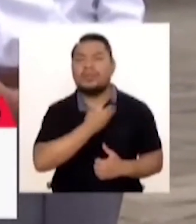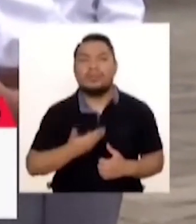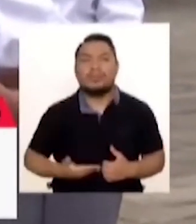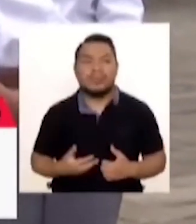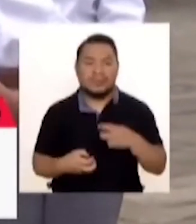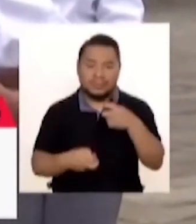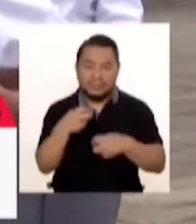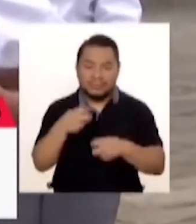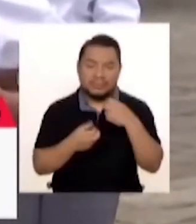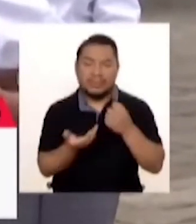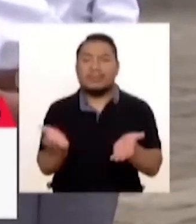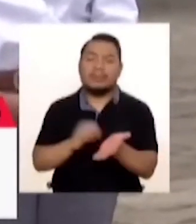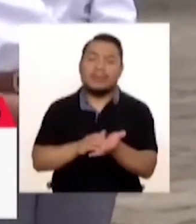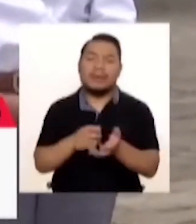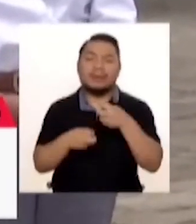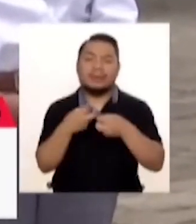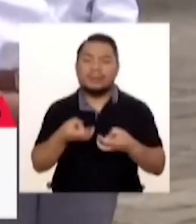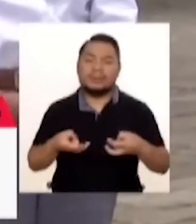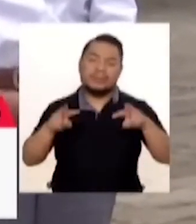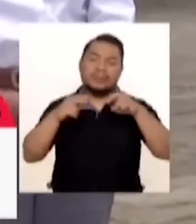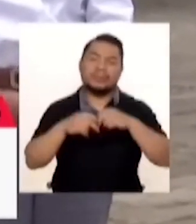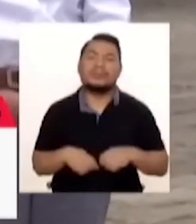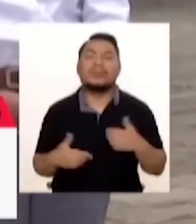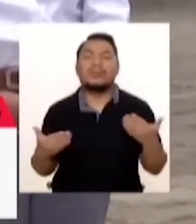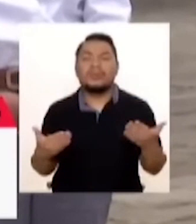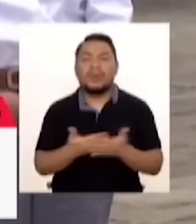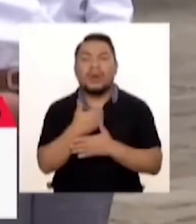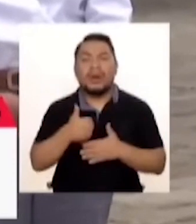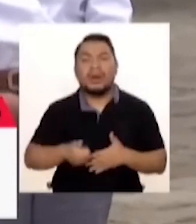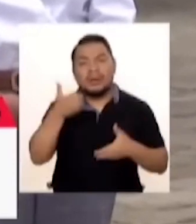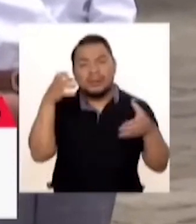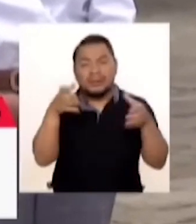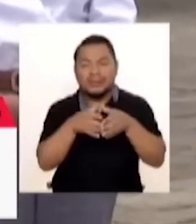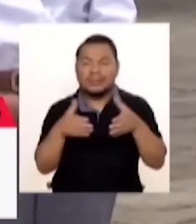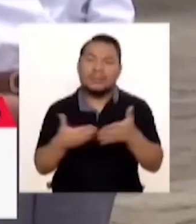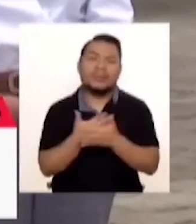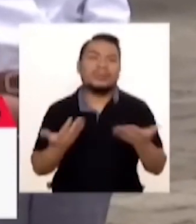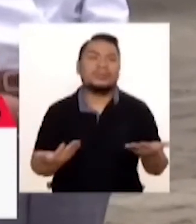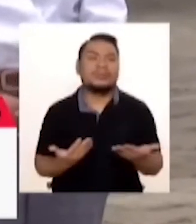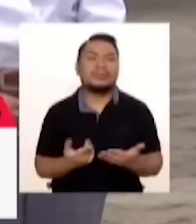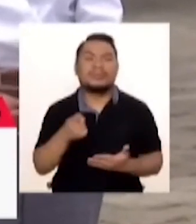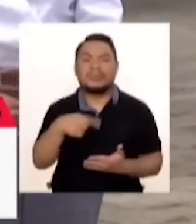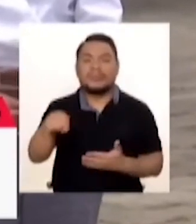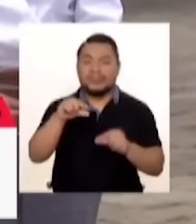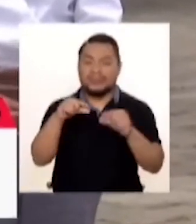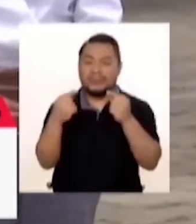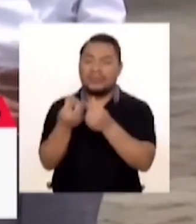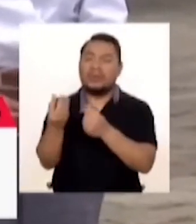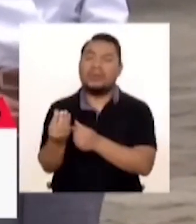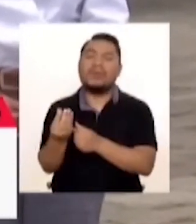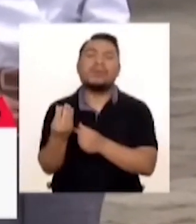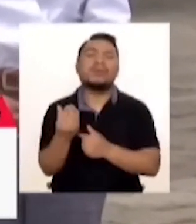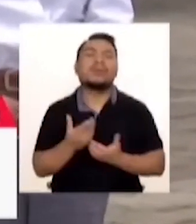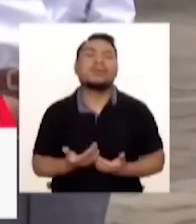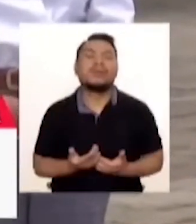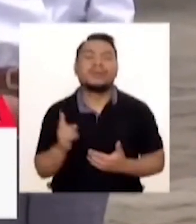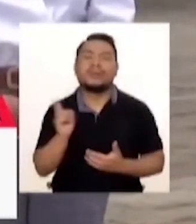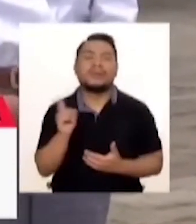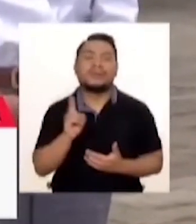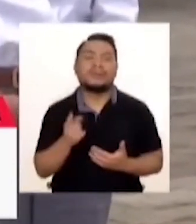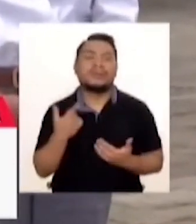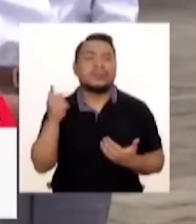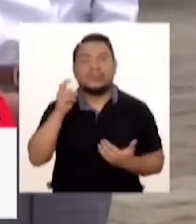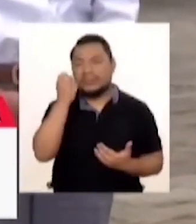crisis, generan más crisis, quieren que se renueve la mesa directiva, es decir, a estos señores de la bancada de izquierda radical no se